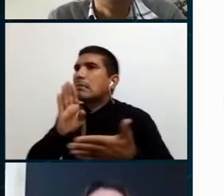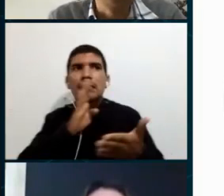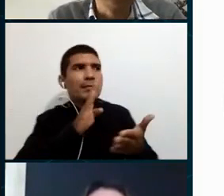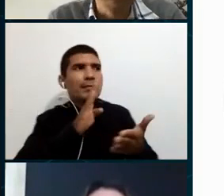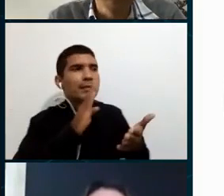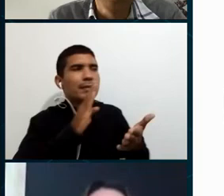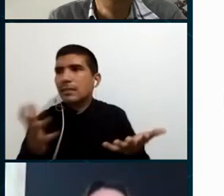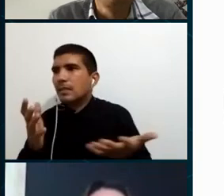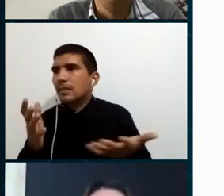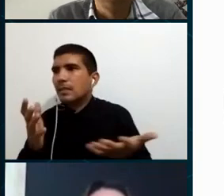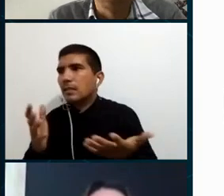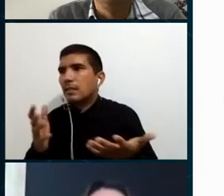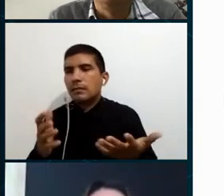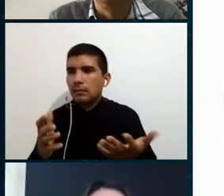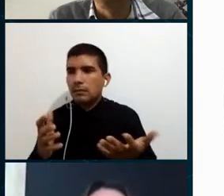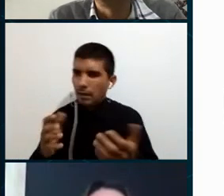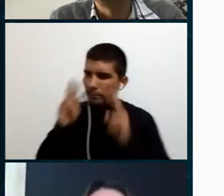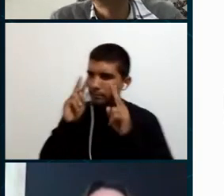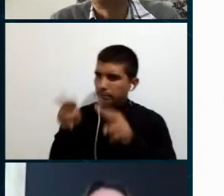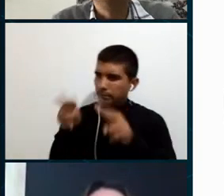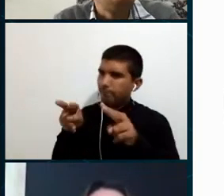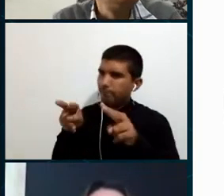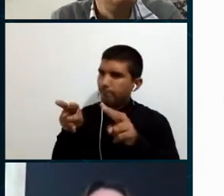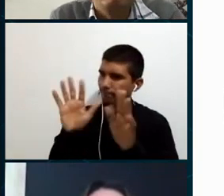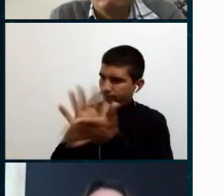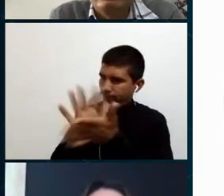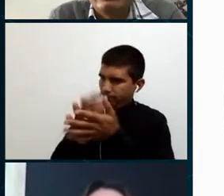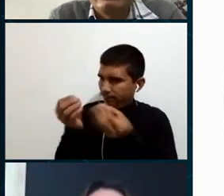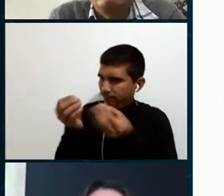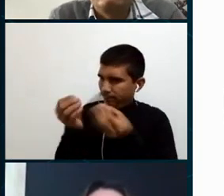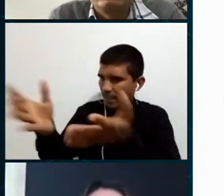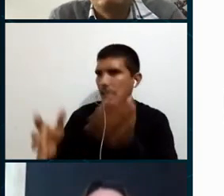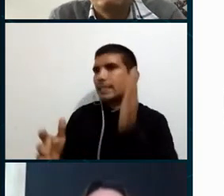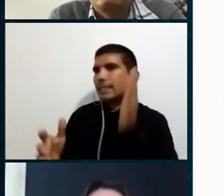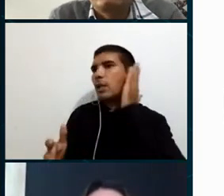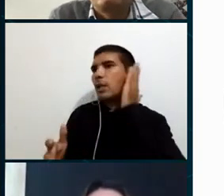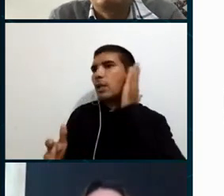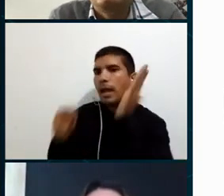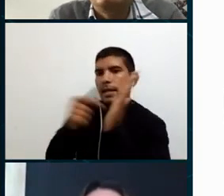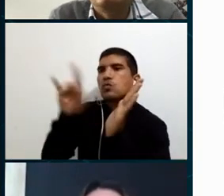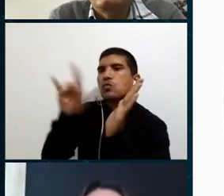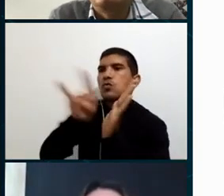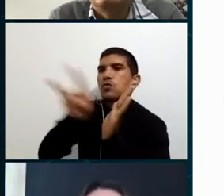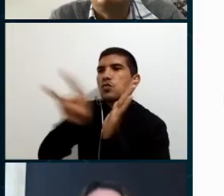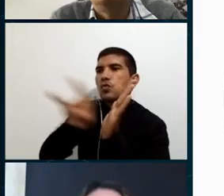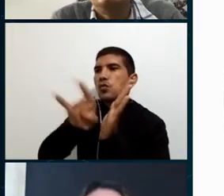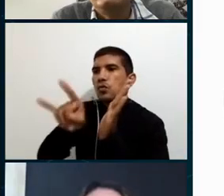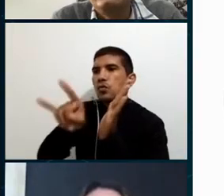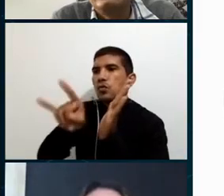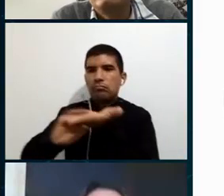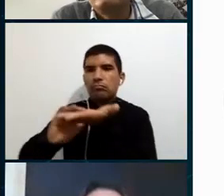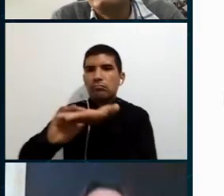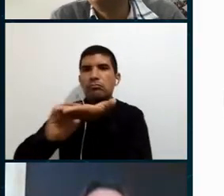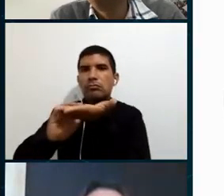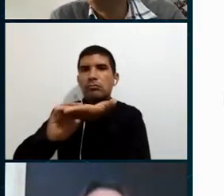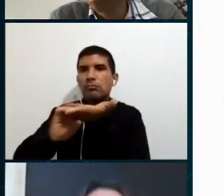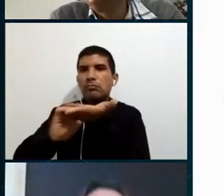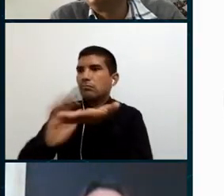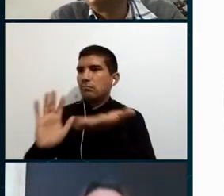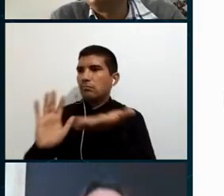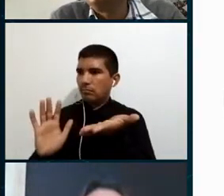que sean fáciles. Unas soluciones descentralizadas. Aquí viene una gran teoría sobre los recursos descentralizados, sobre el